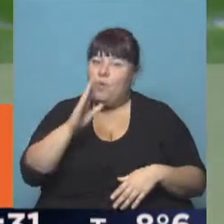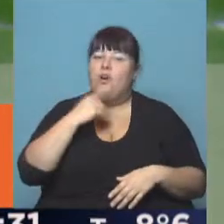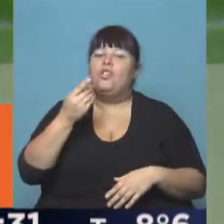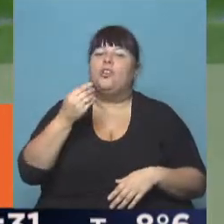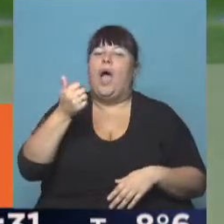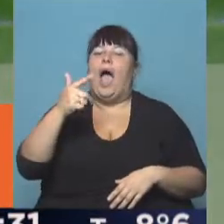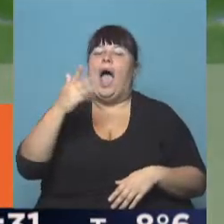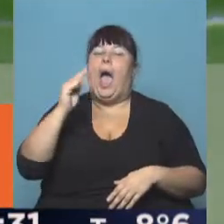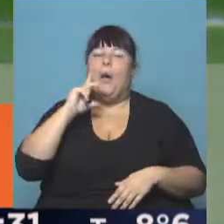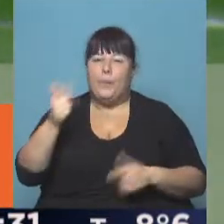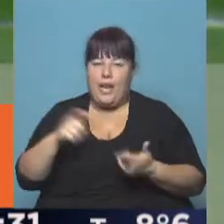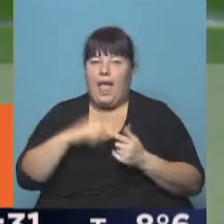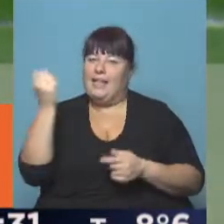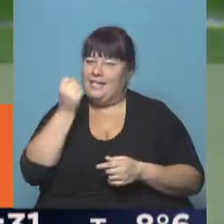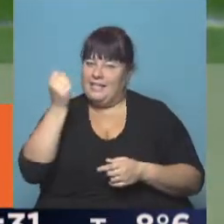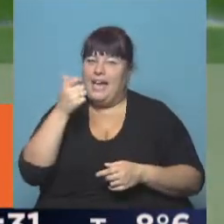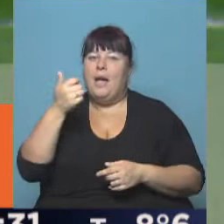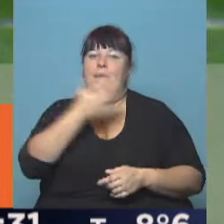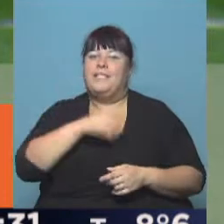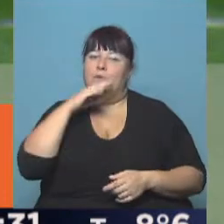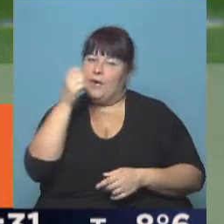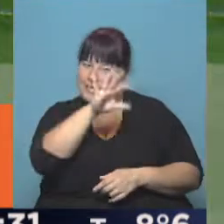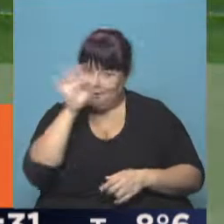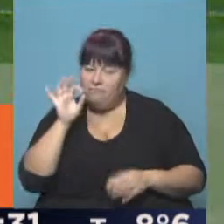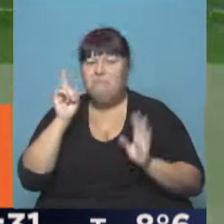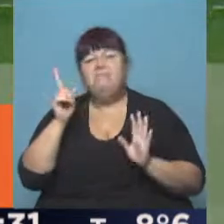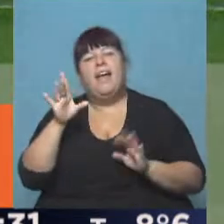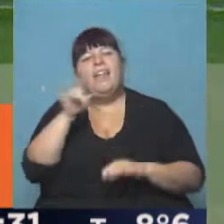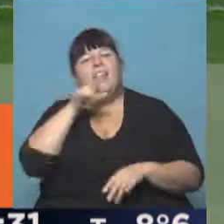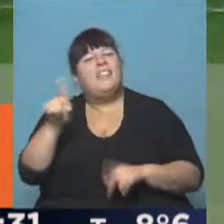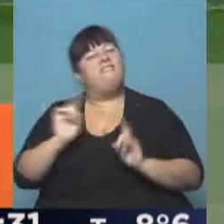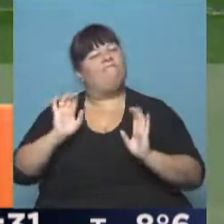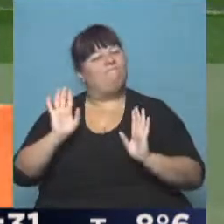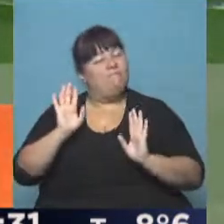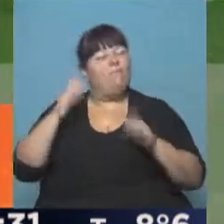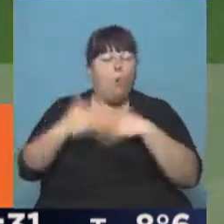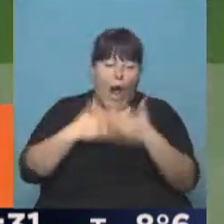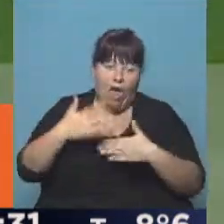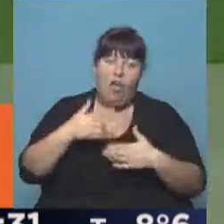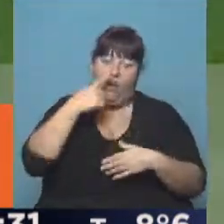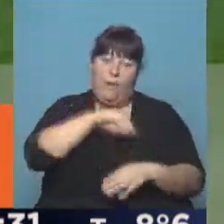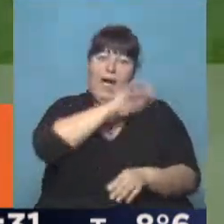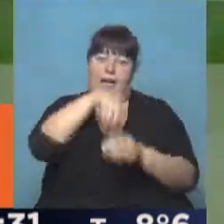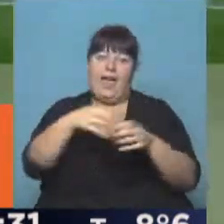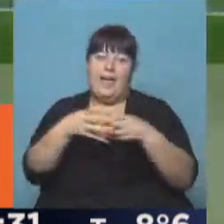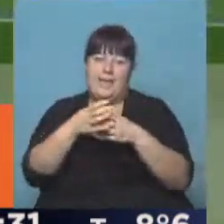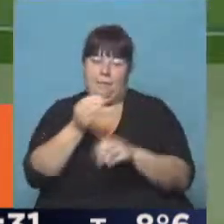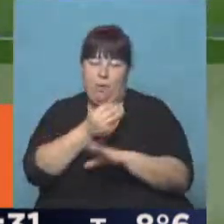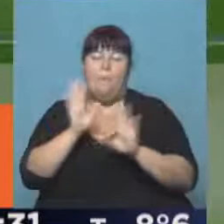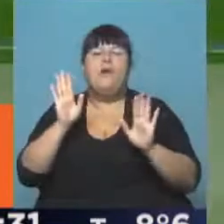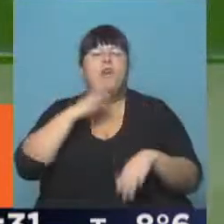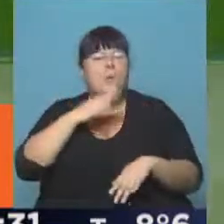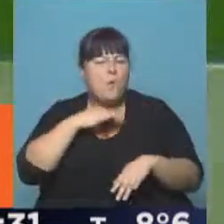Guanchope Ávila, el deseo de Angelici, no tanto el deseo de Guillermo, jugadores que van a terminar reforzando el plantel, aunque